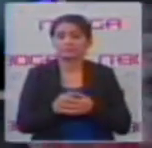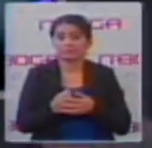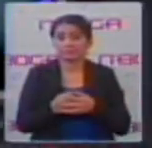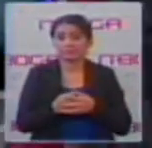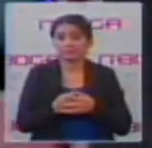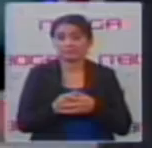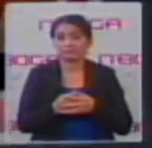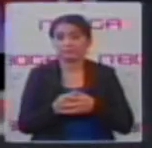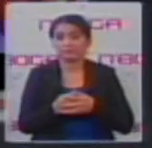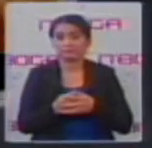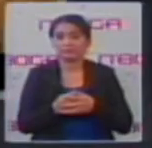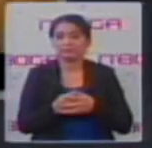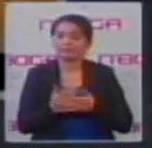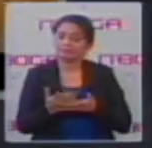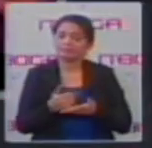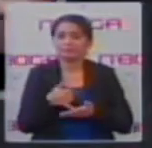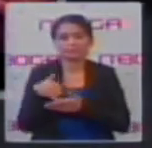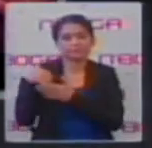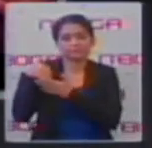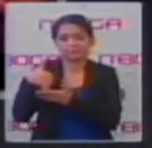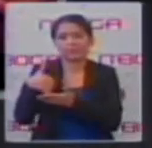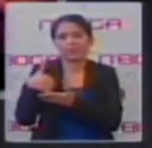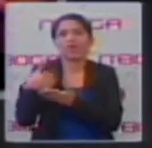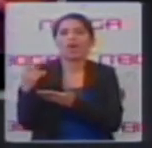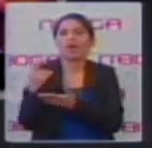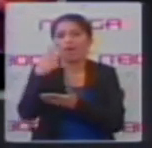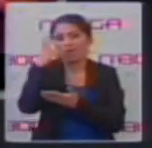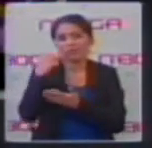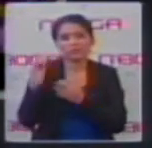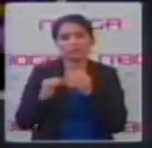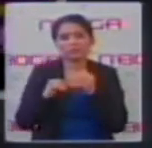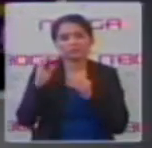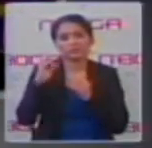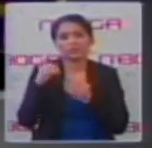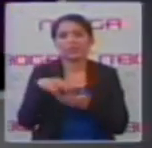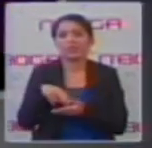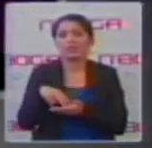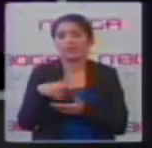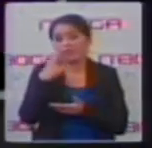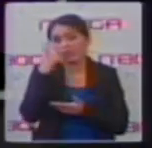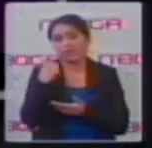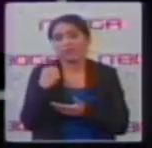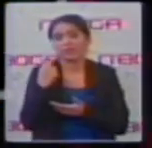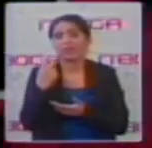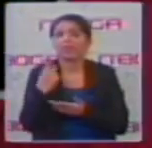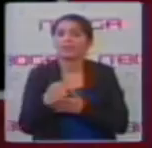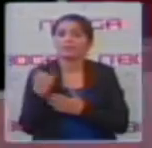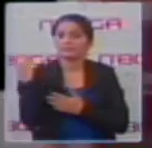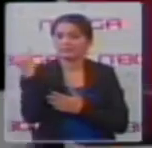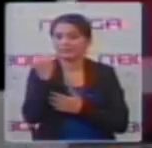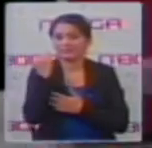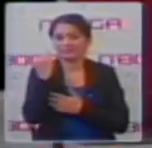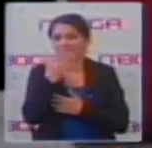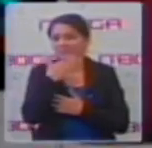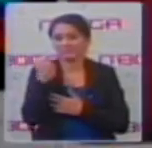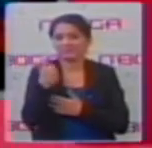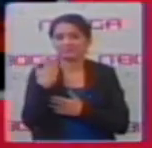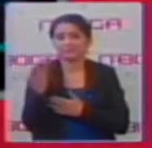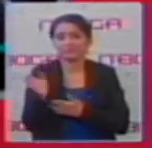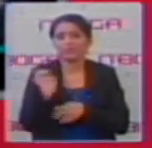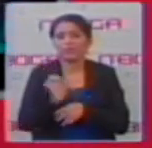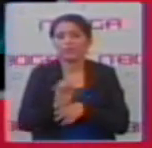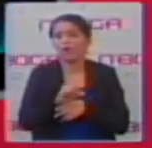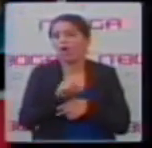Y esa fue la categoría hotel, el mejor hotel ecológico, el mejor hotel verde del Ecuador. El